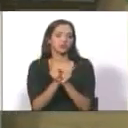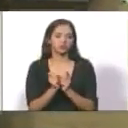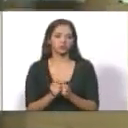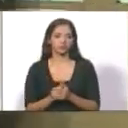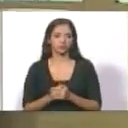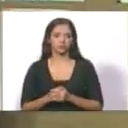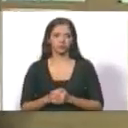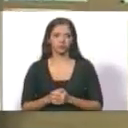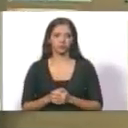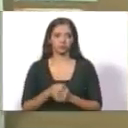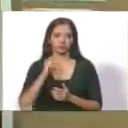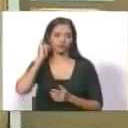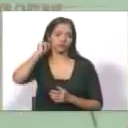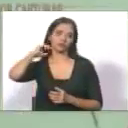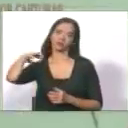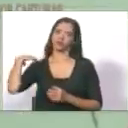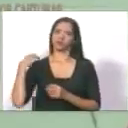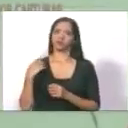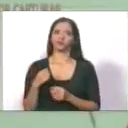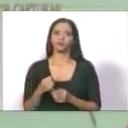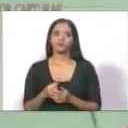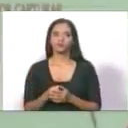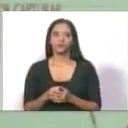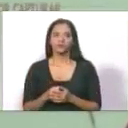Lozada Saavedra,